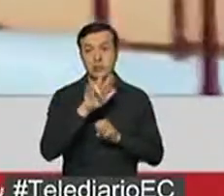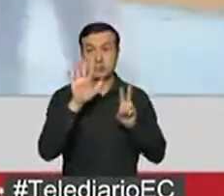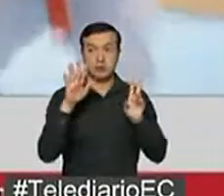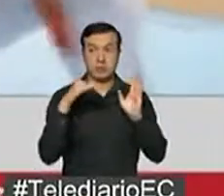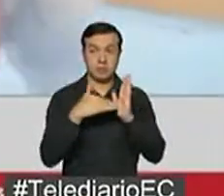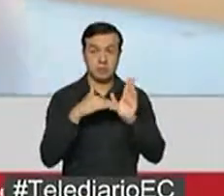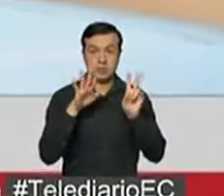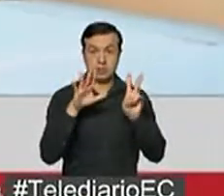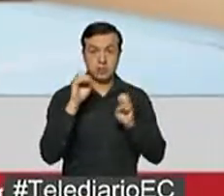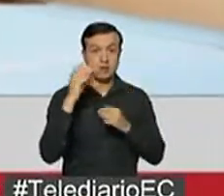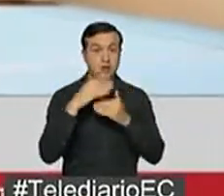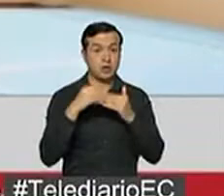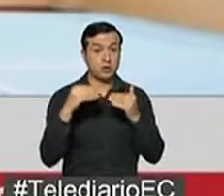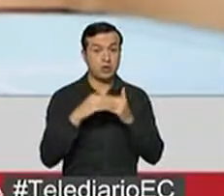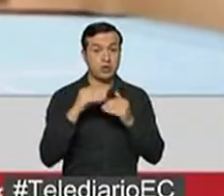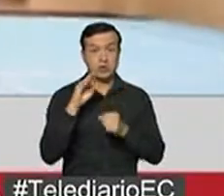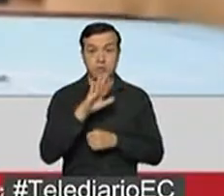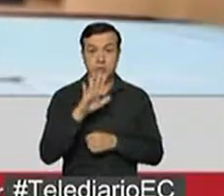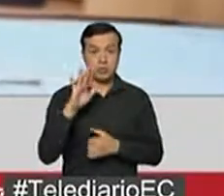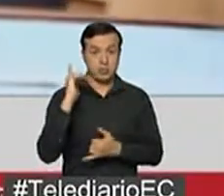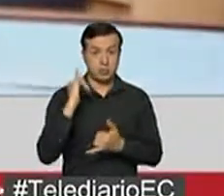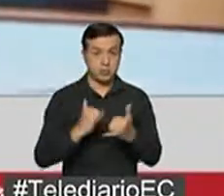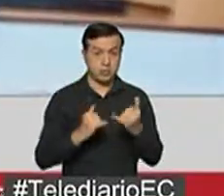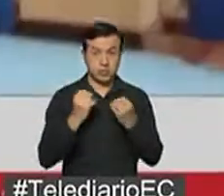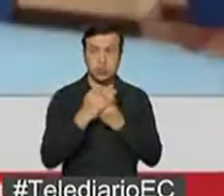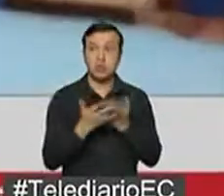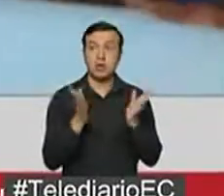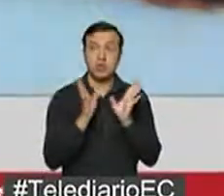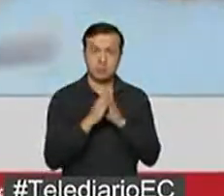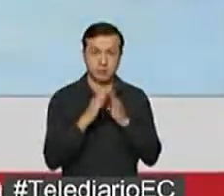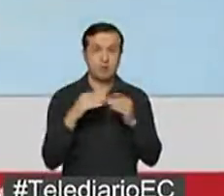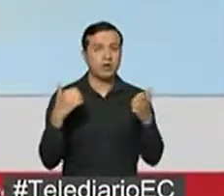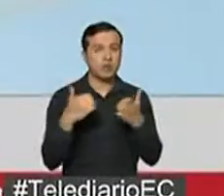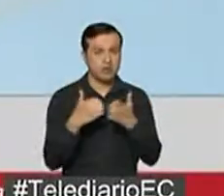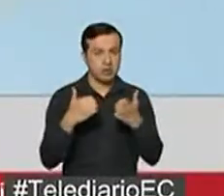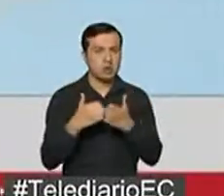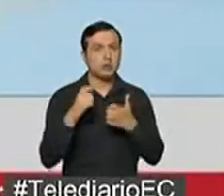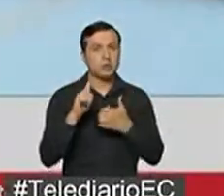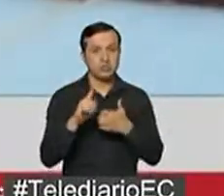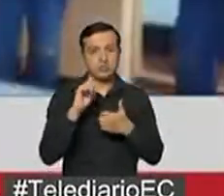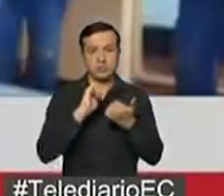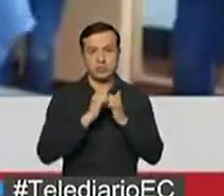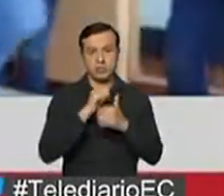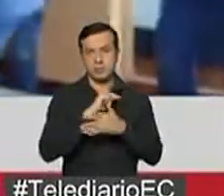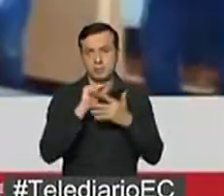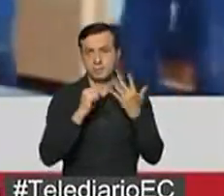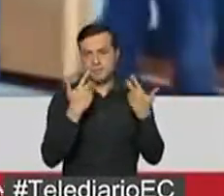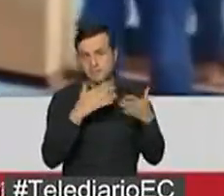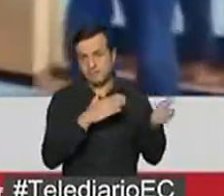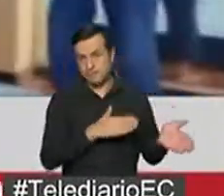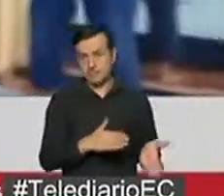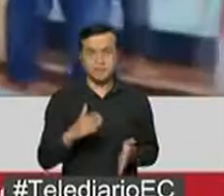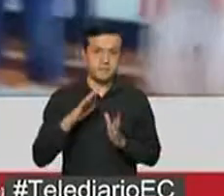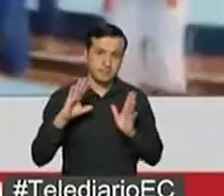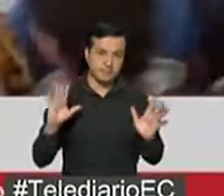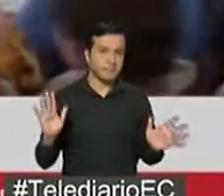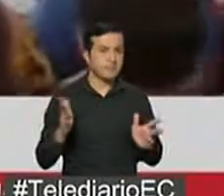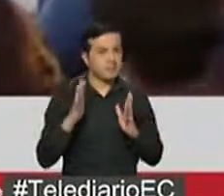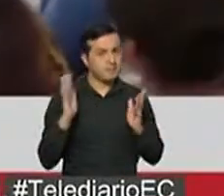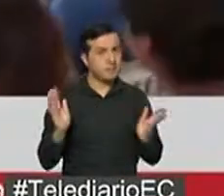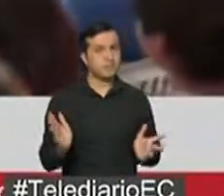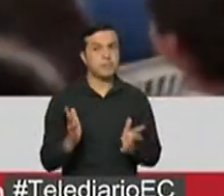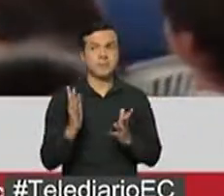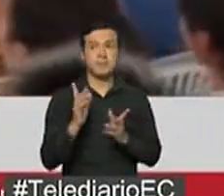70 dólares con 55 centavos para eventos equipos necesidades de los deportistas y entregar incentivos este